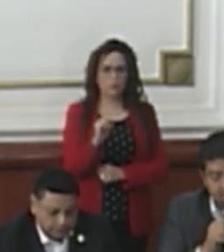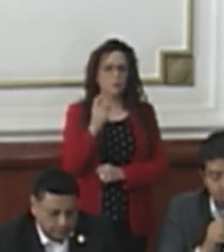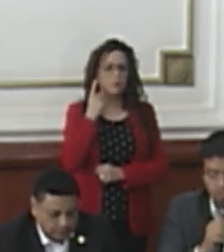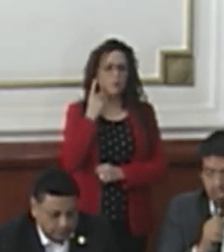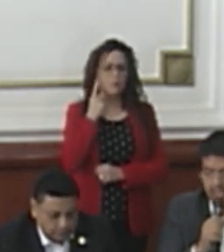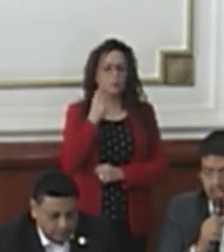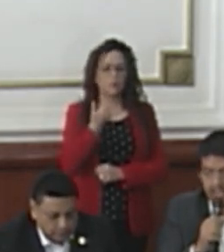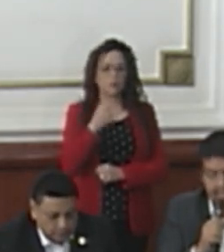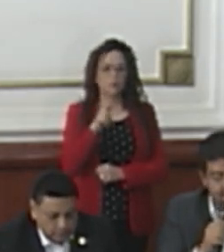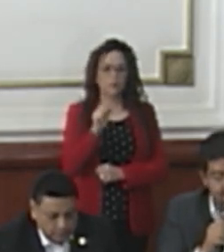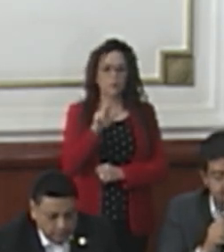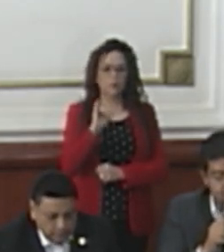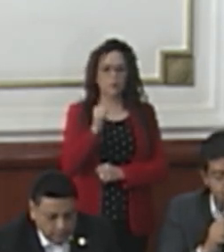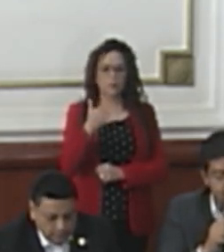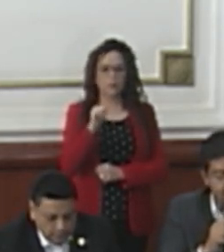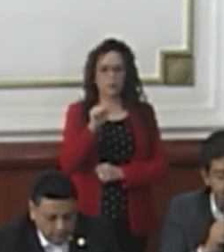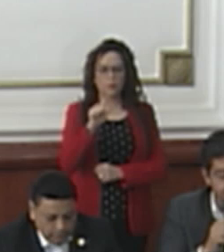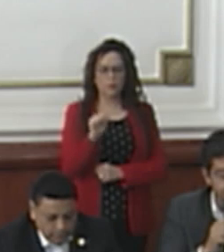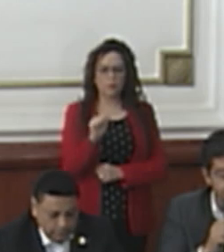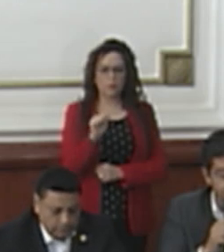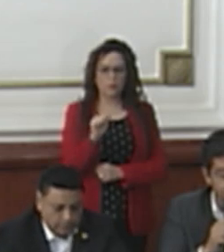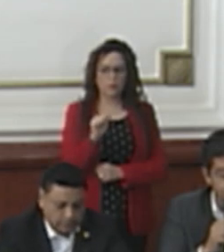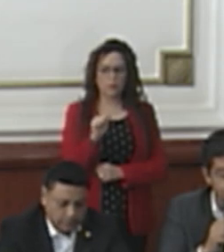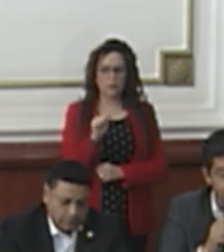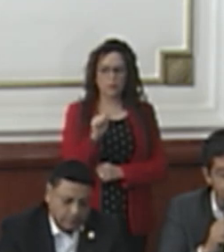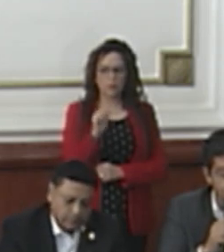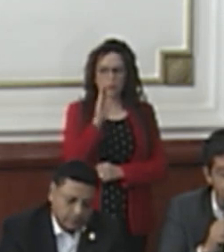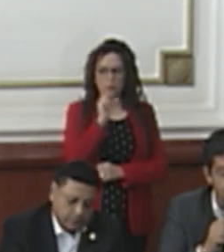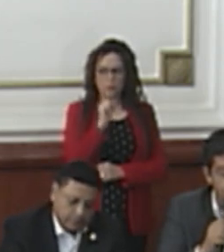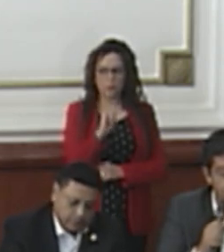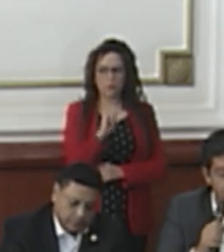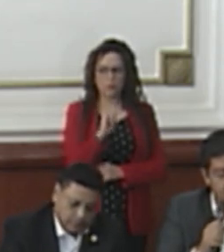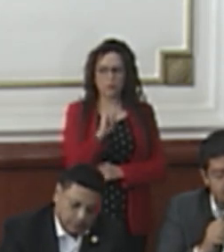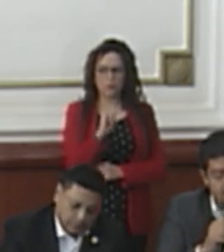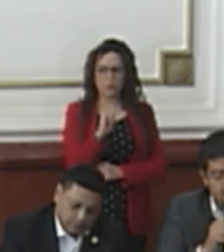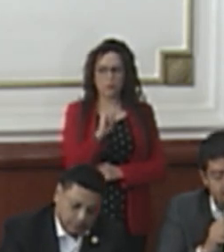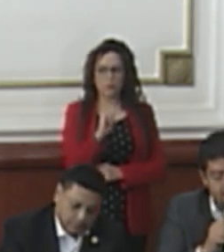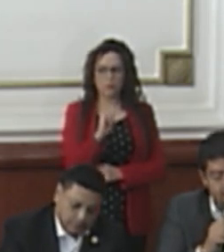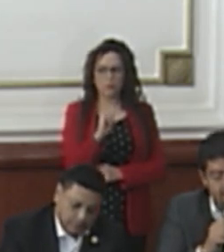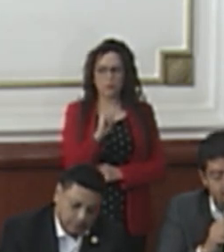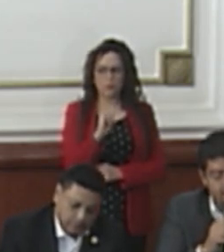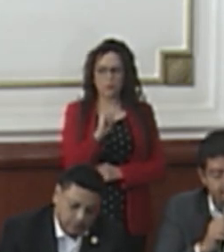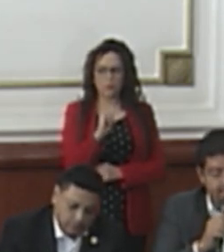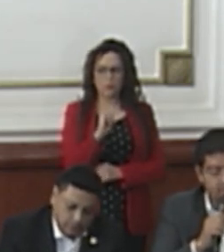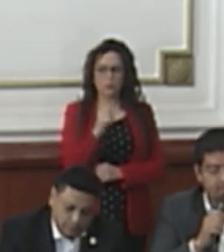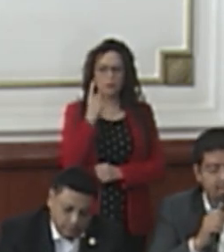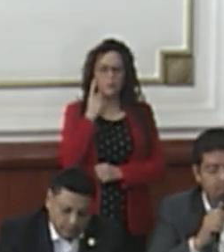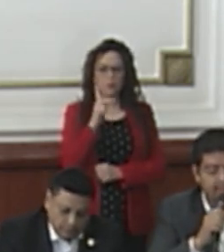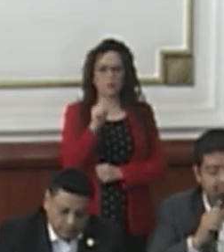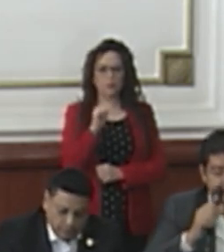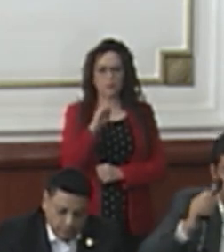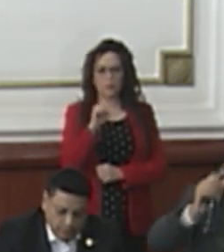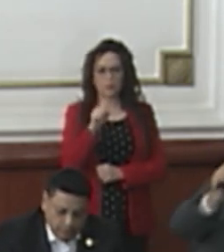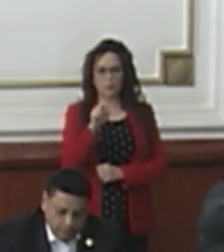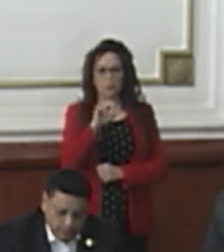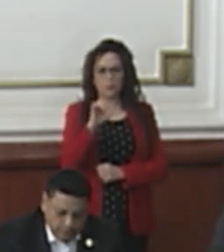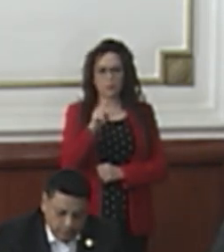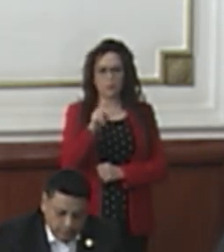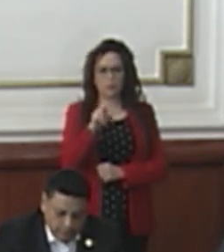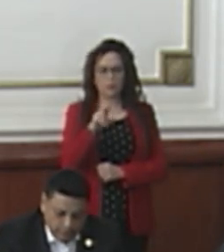Diputada Yuriri Ayala Zúñiga. Ayala Zúñiga, en pro. Diputado Pablo Trejo Pérez.